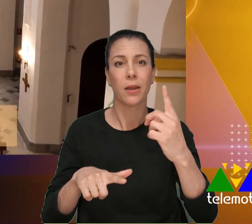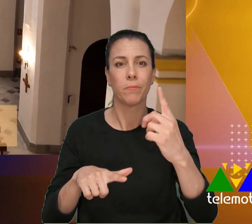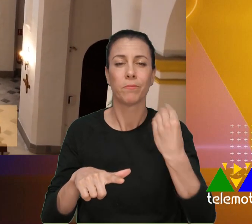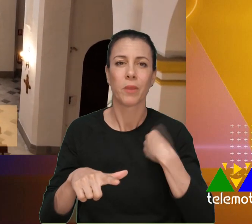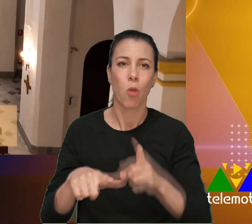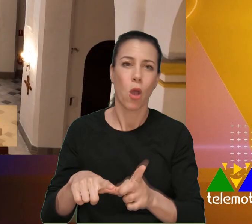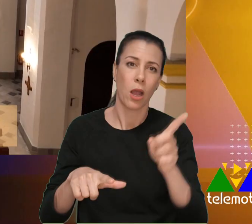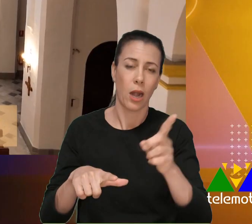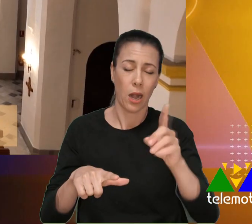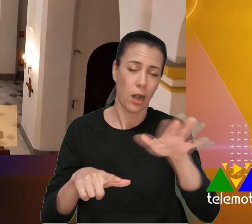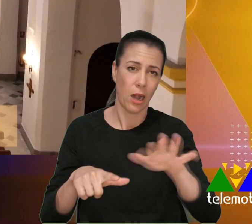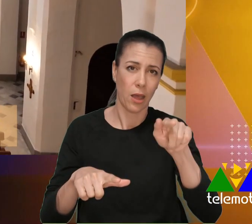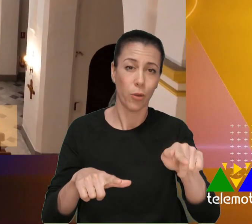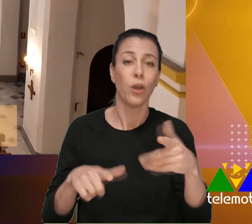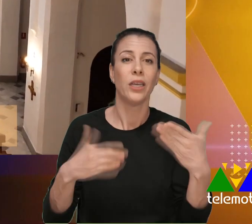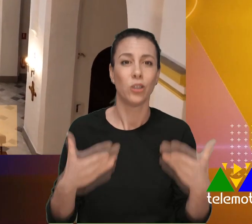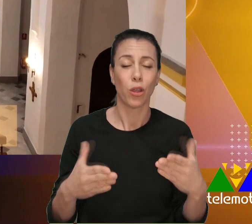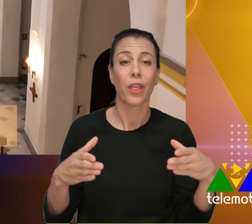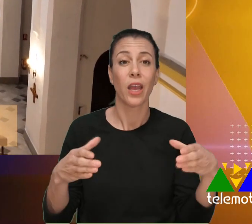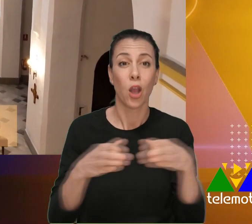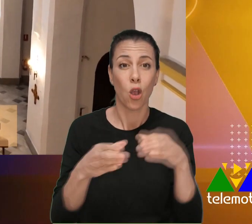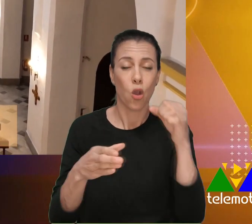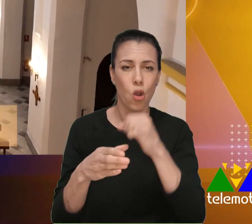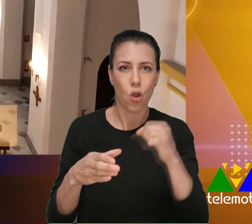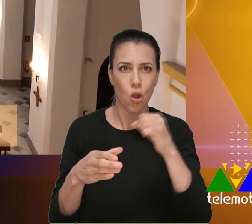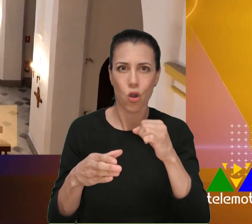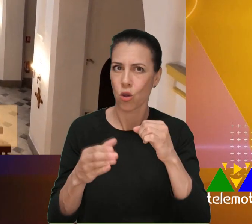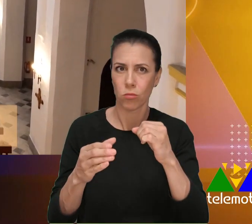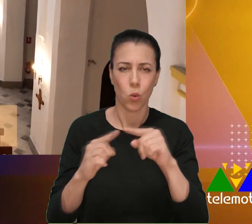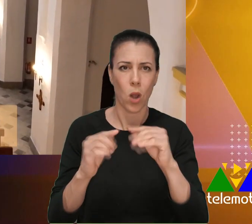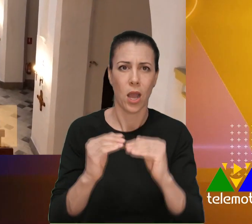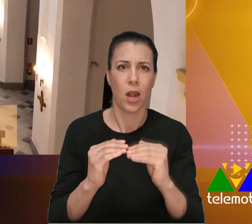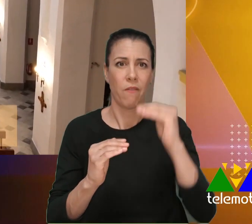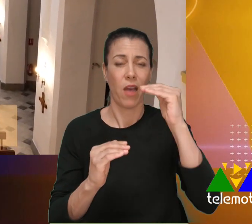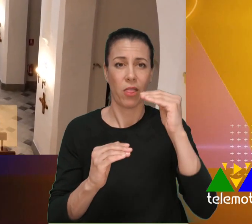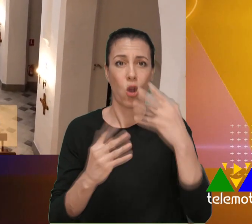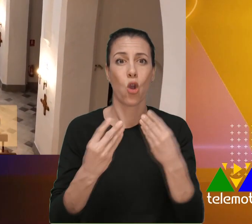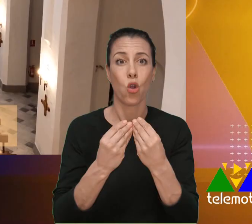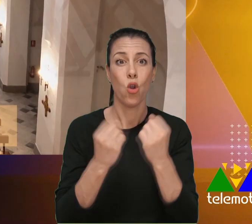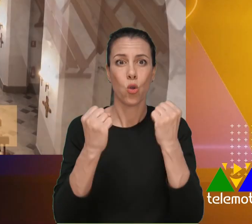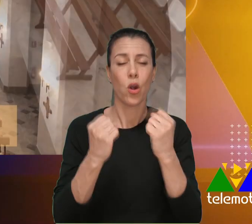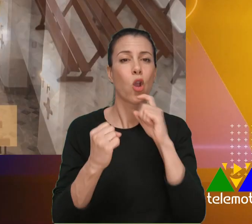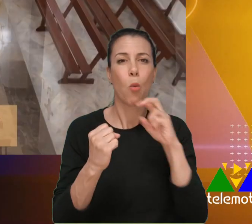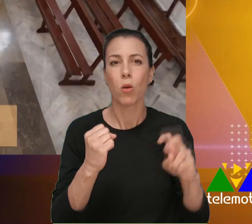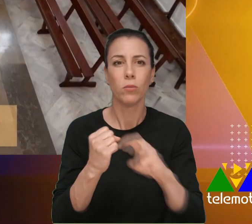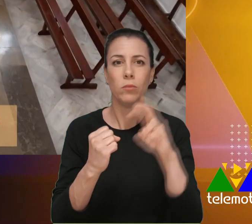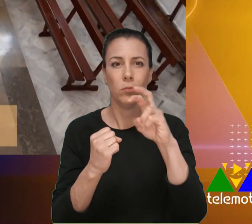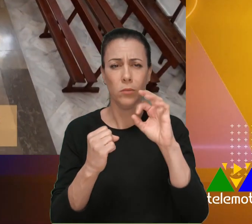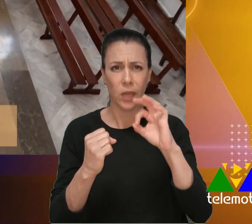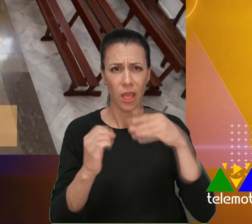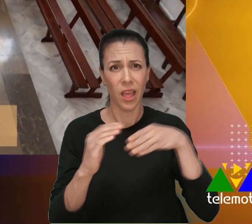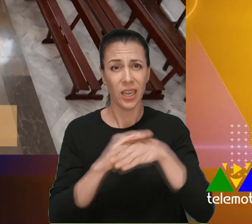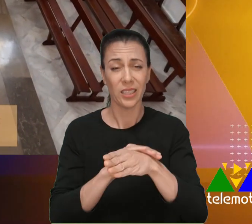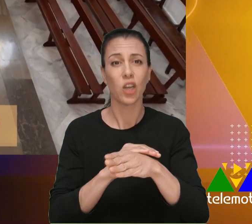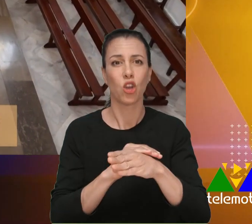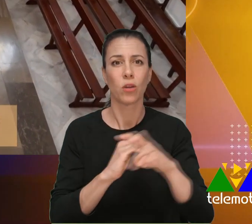aquel lado. Y el coro estaba sobrelevado con una columna que se accedía por la escalera a la parte interior y